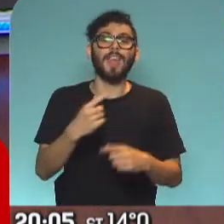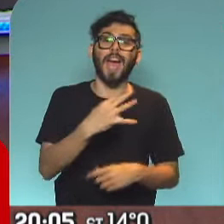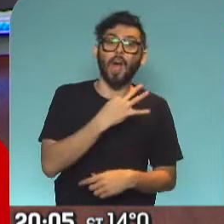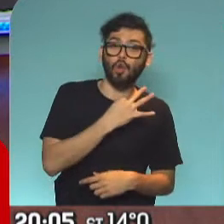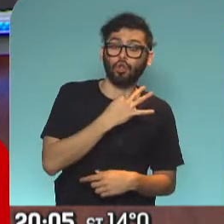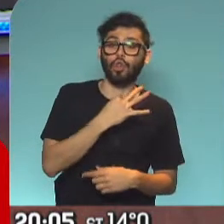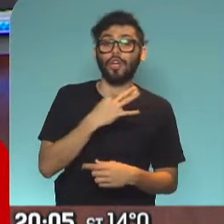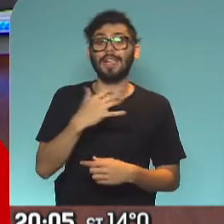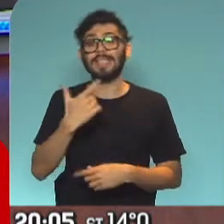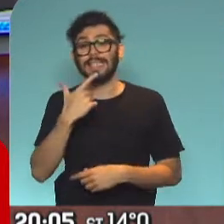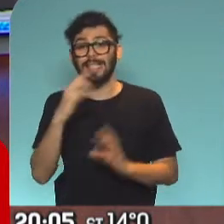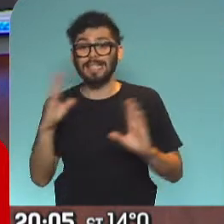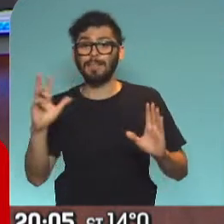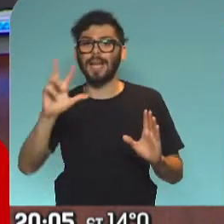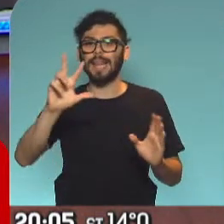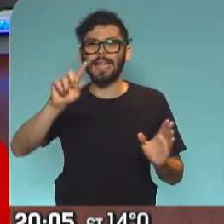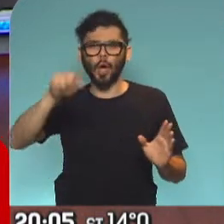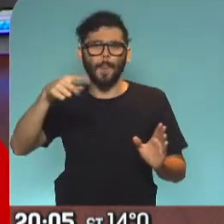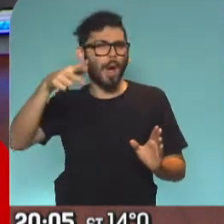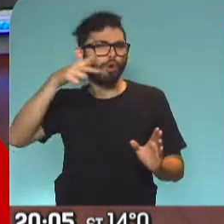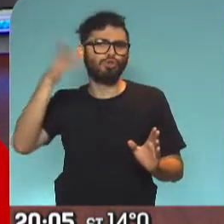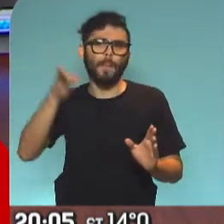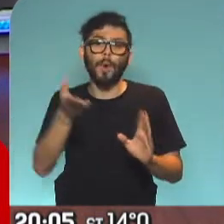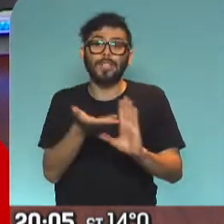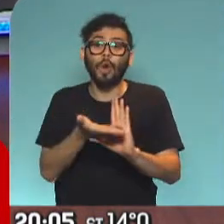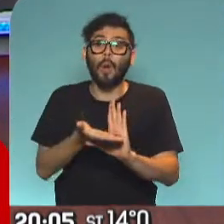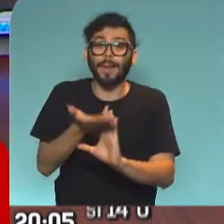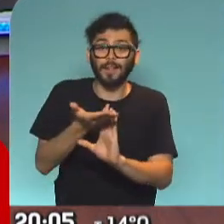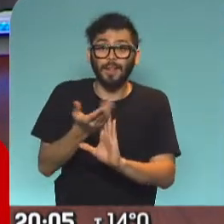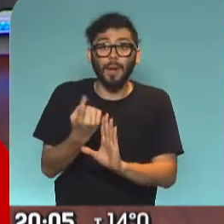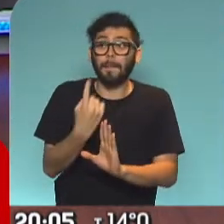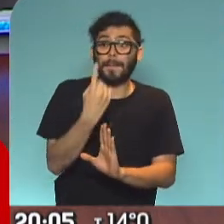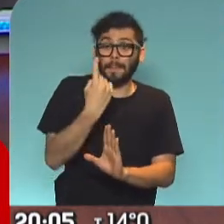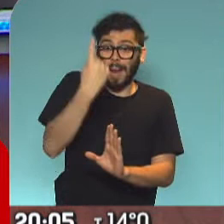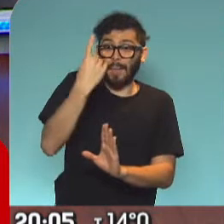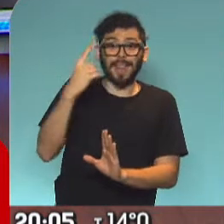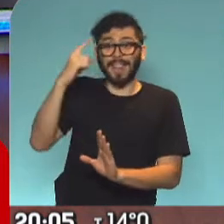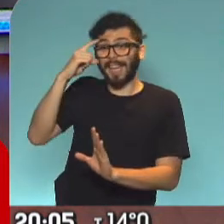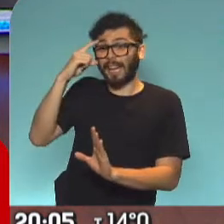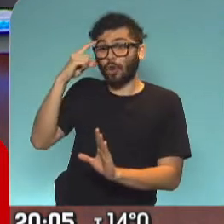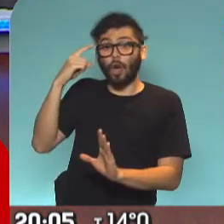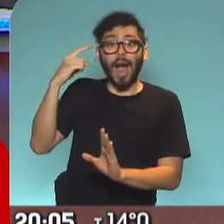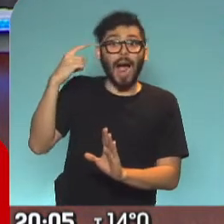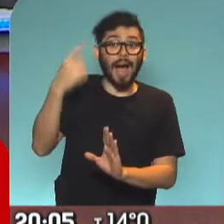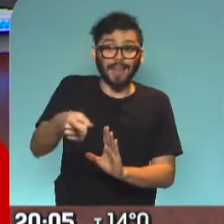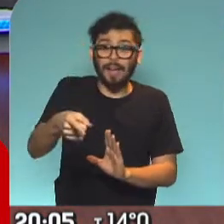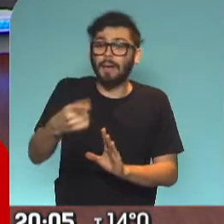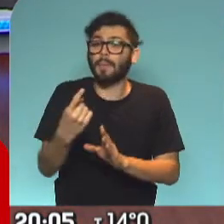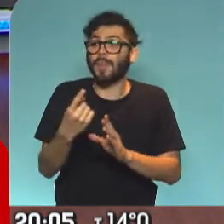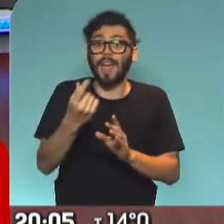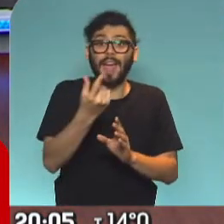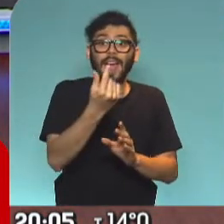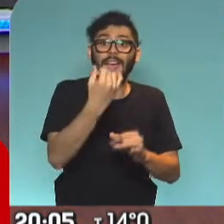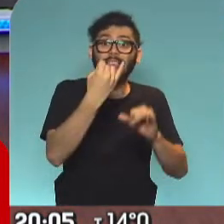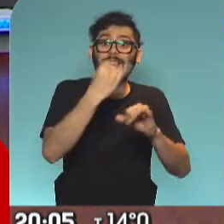un 3,8%. Este número, por primera vez desde enero, está por encima de la inflación.